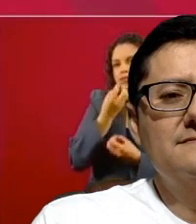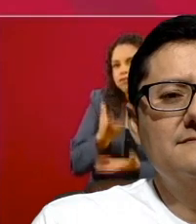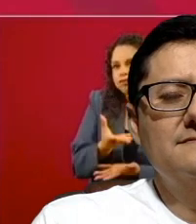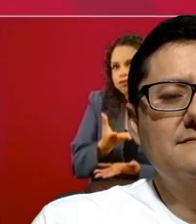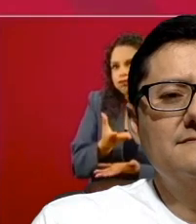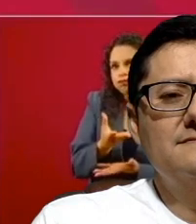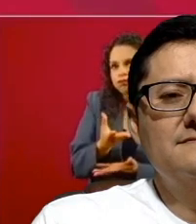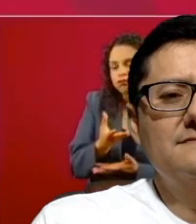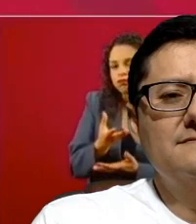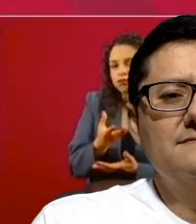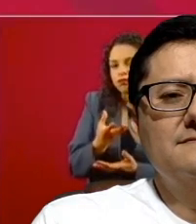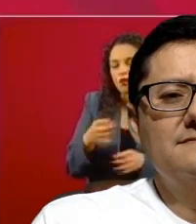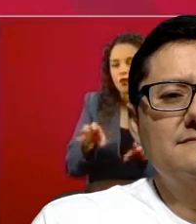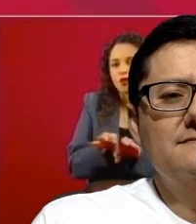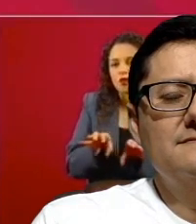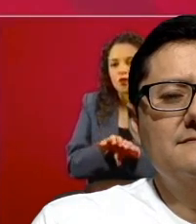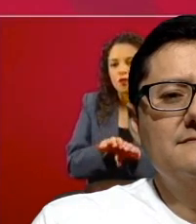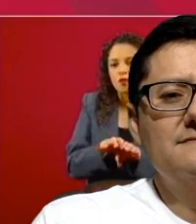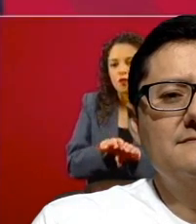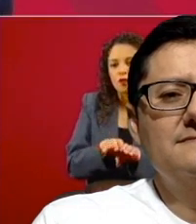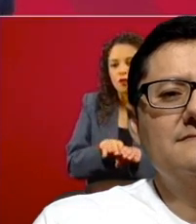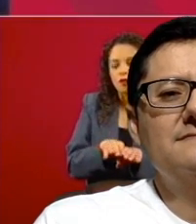propósitos de